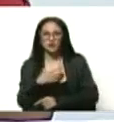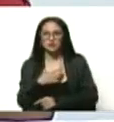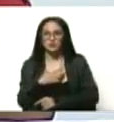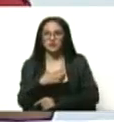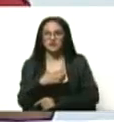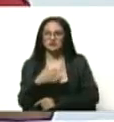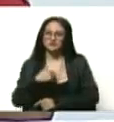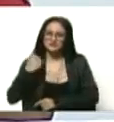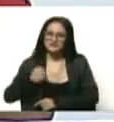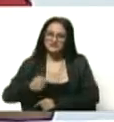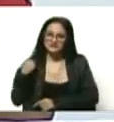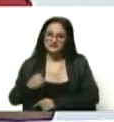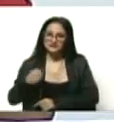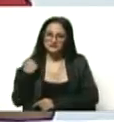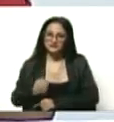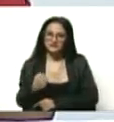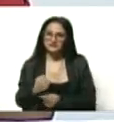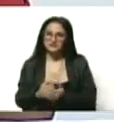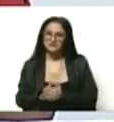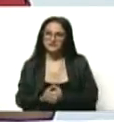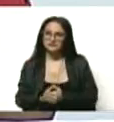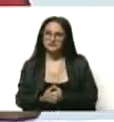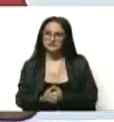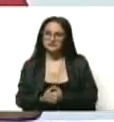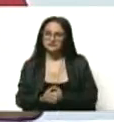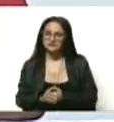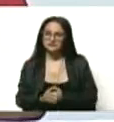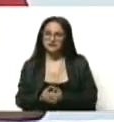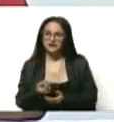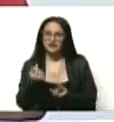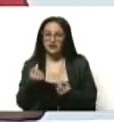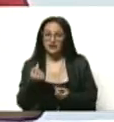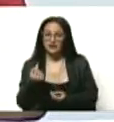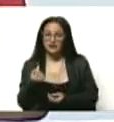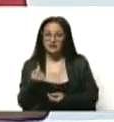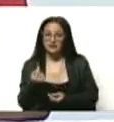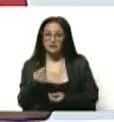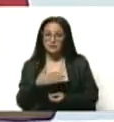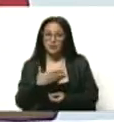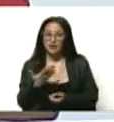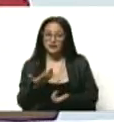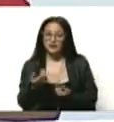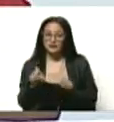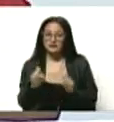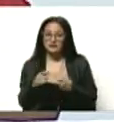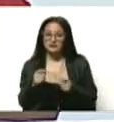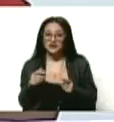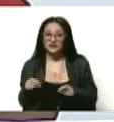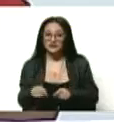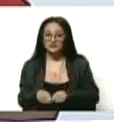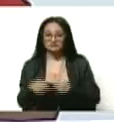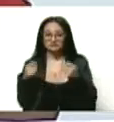hemos insistido nosotros en que nadie puede tratar de interferir.